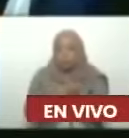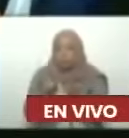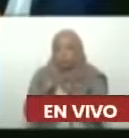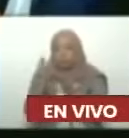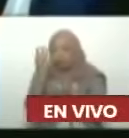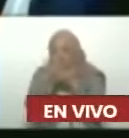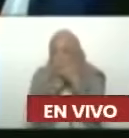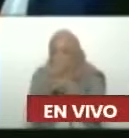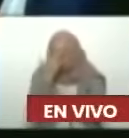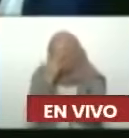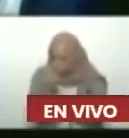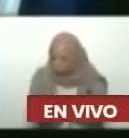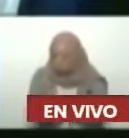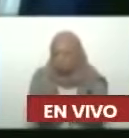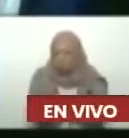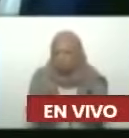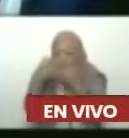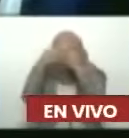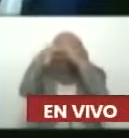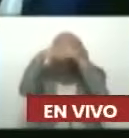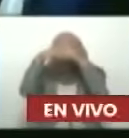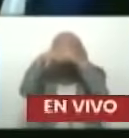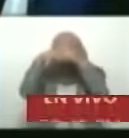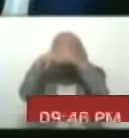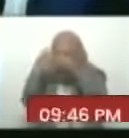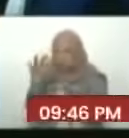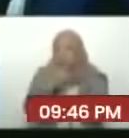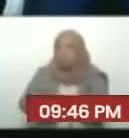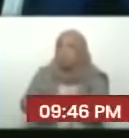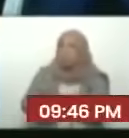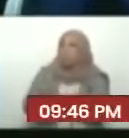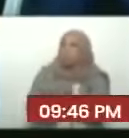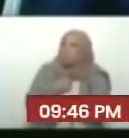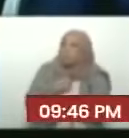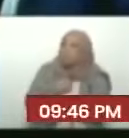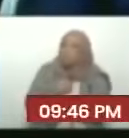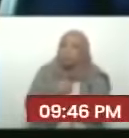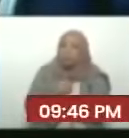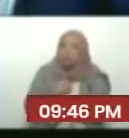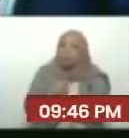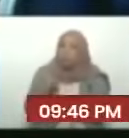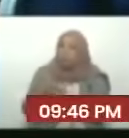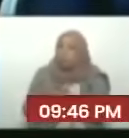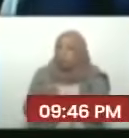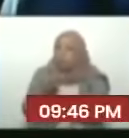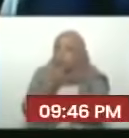interpretar. ¿Por qué me pasa a mí tal cosa? Dice uno en la vida. ¿Por qué a mí?